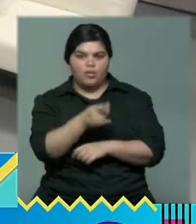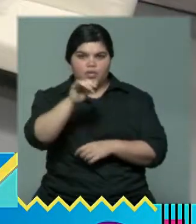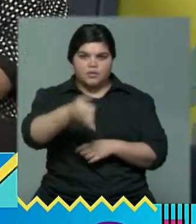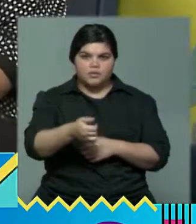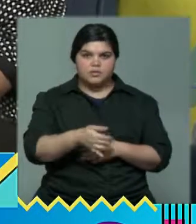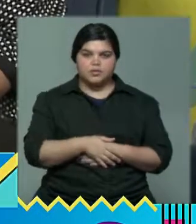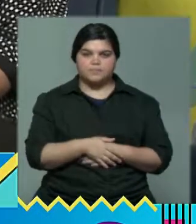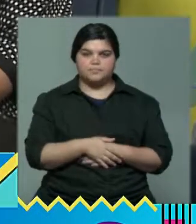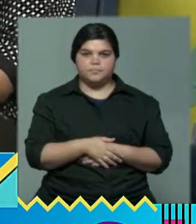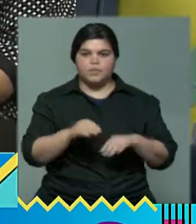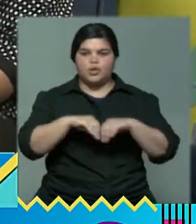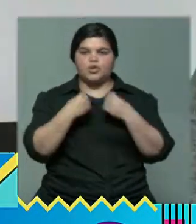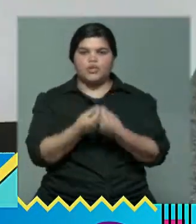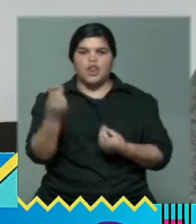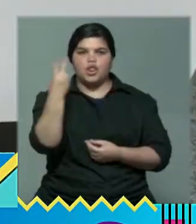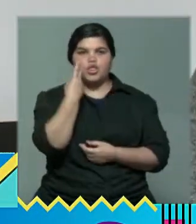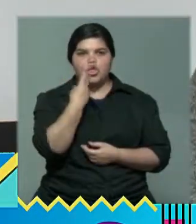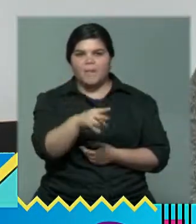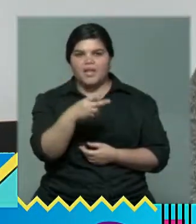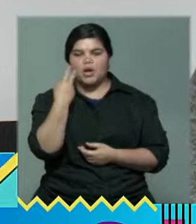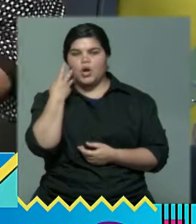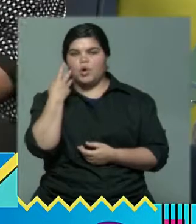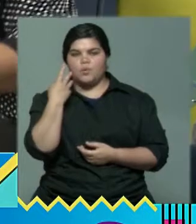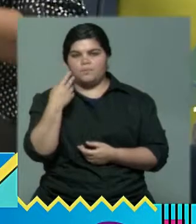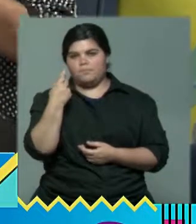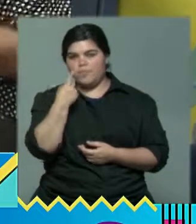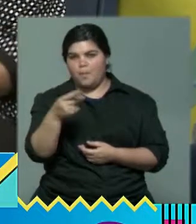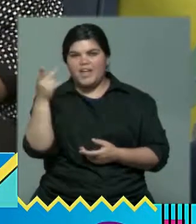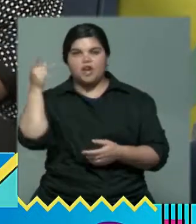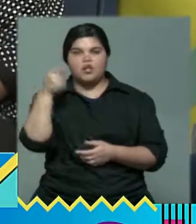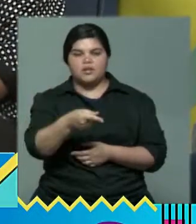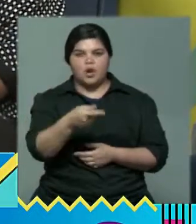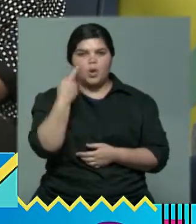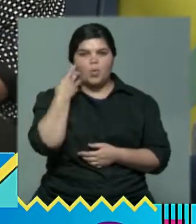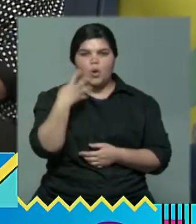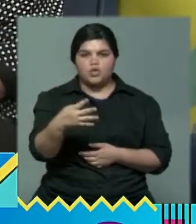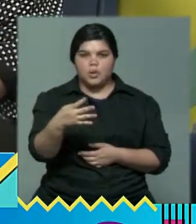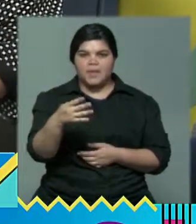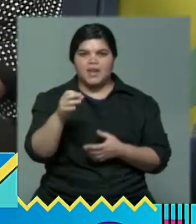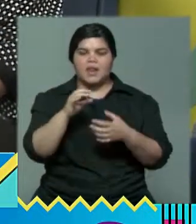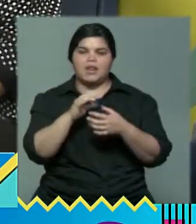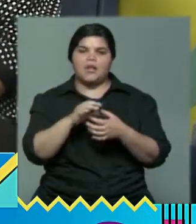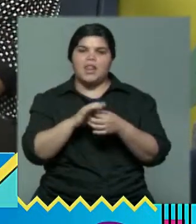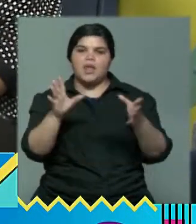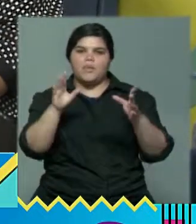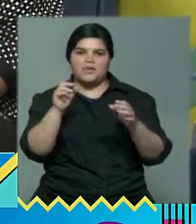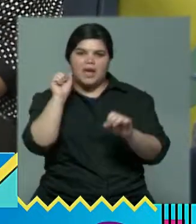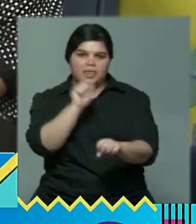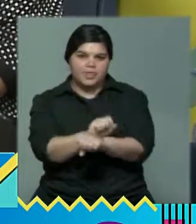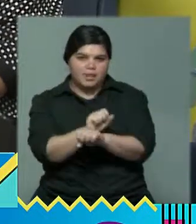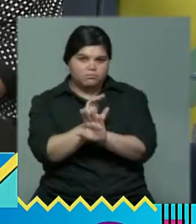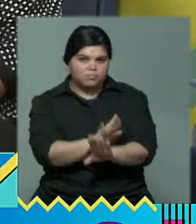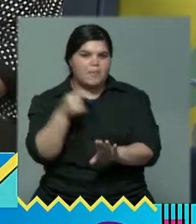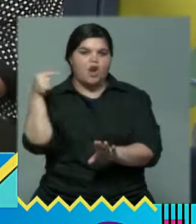población de 2.000 condenados y de 4.000 personas privadas de libertad, porque hay personas que todavía no están condenadas. Ese número